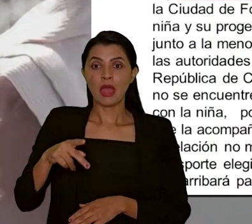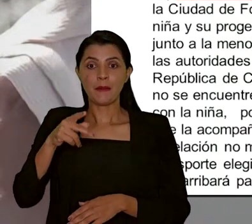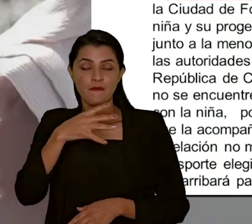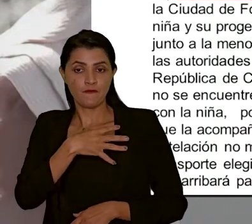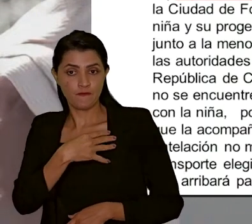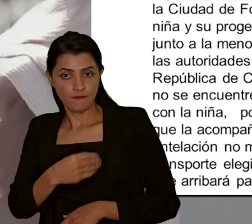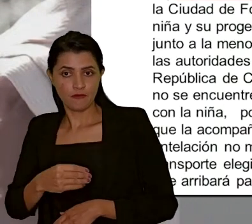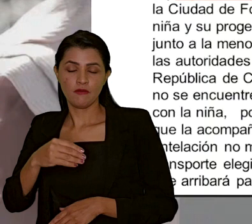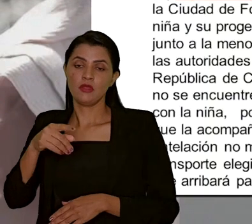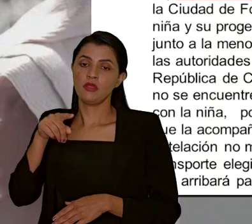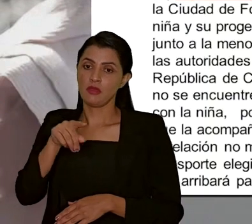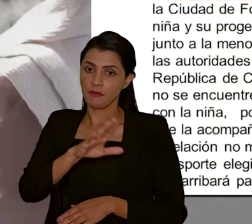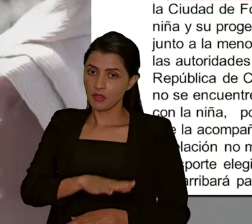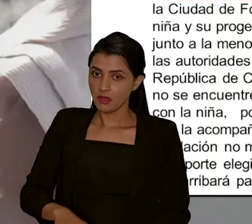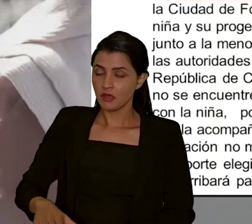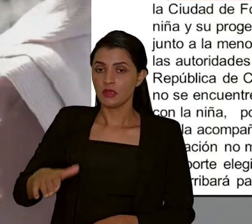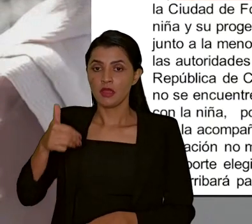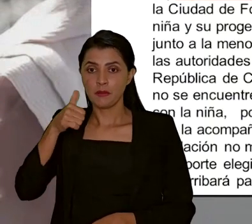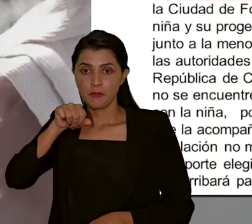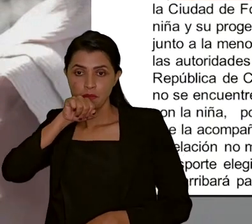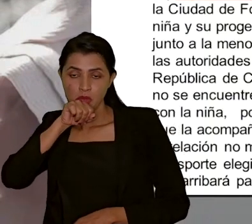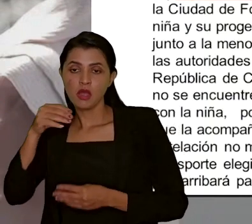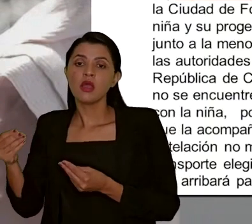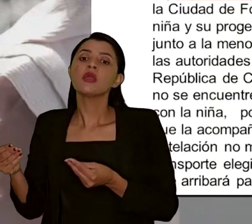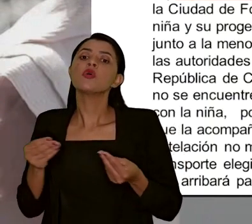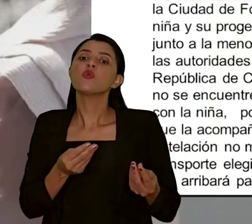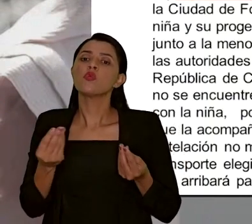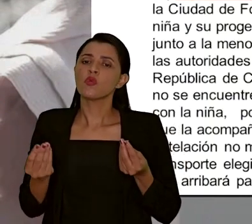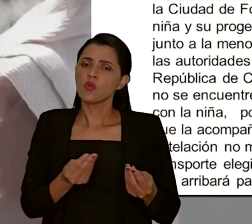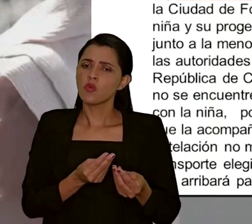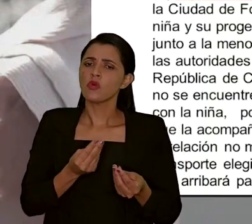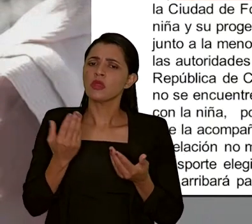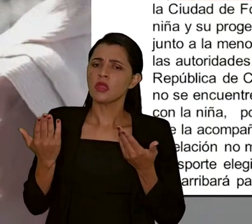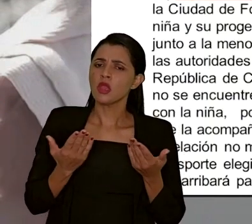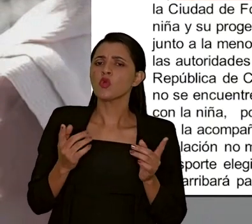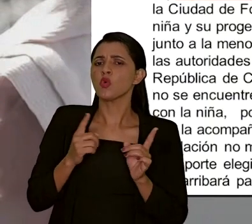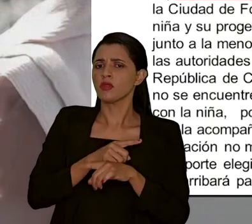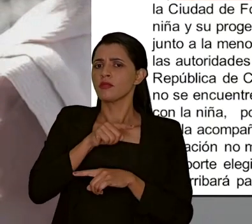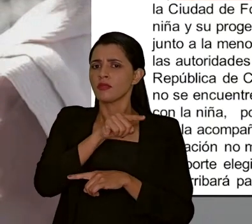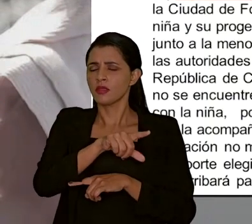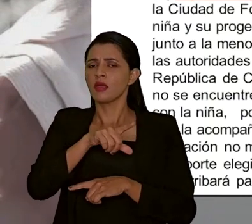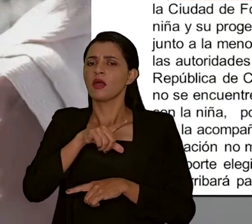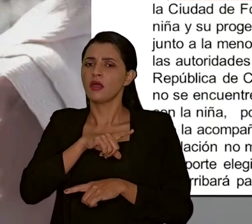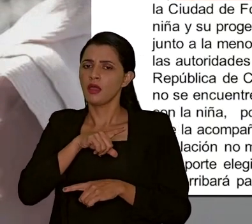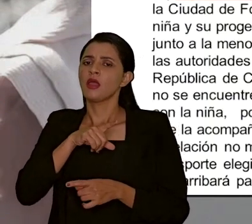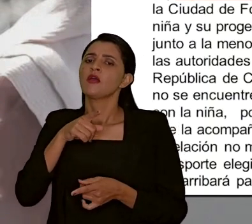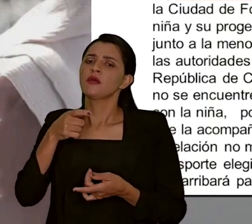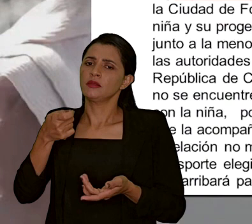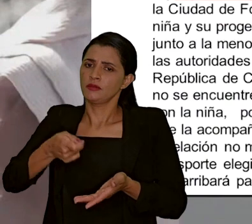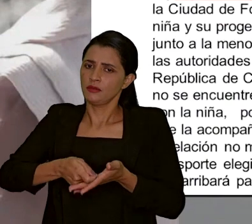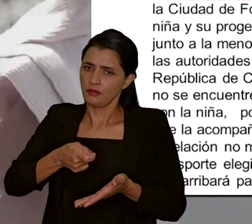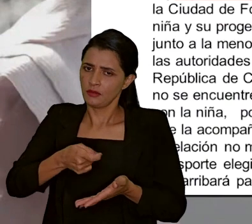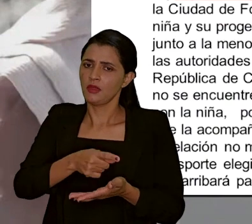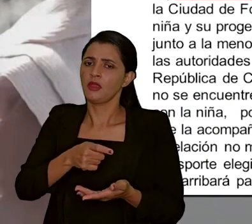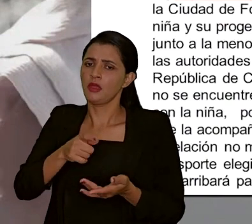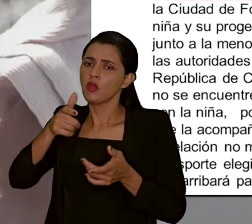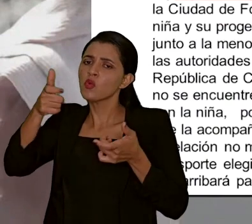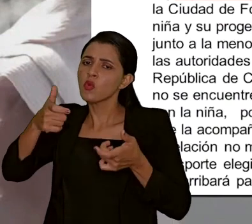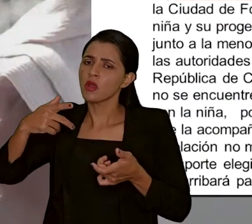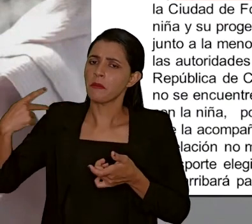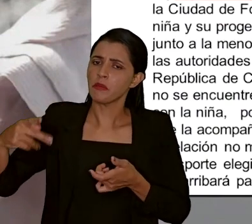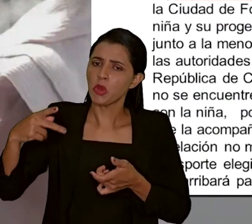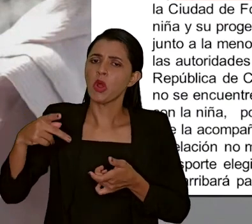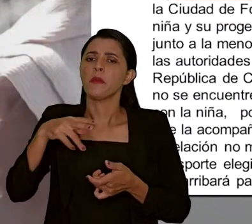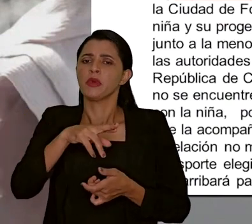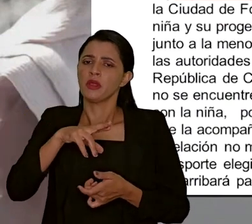junto a la menor hasta tanto dispongan lo contrario las autoridades judiciales con competencia en la República de Chile. En